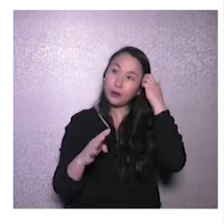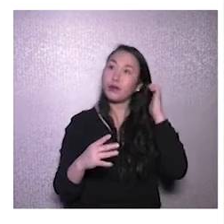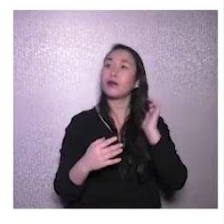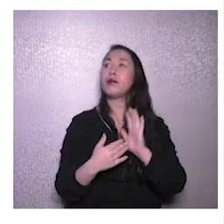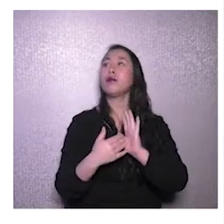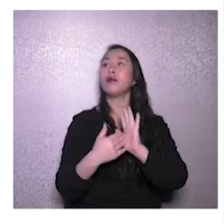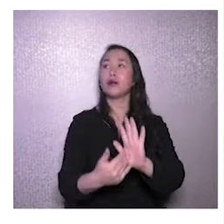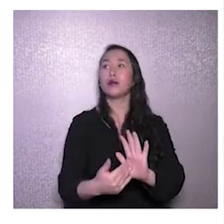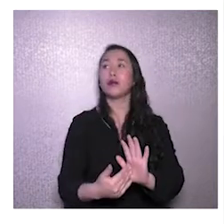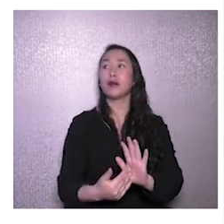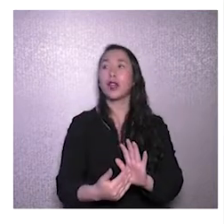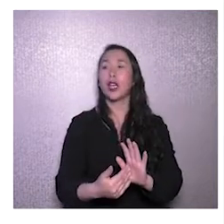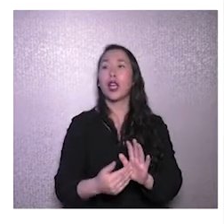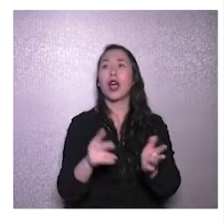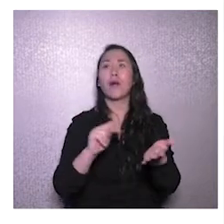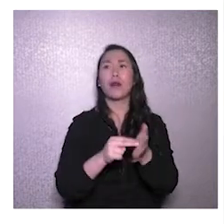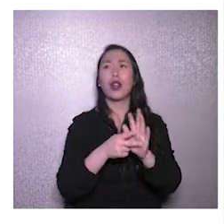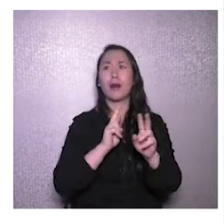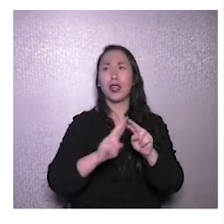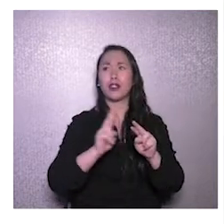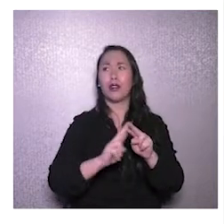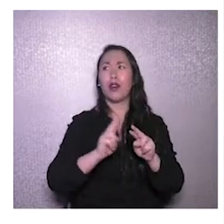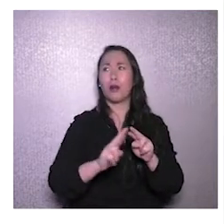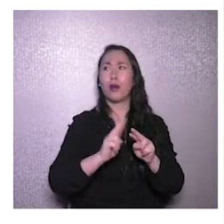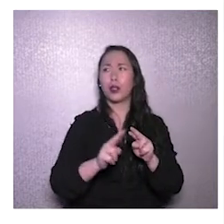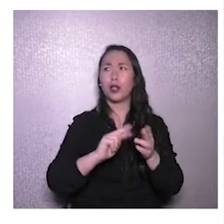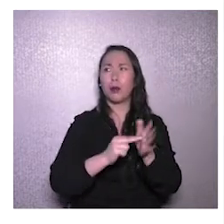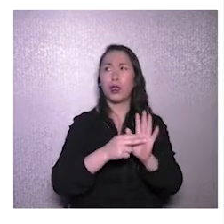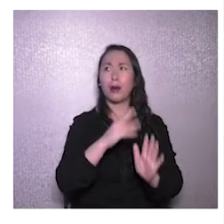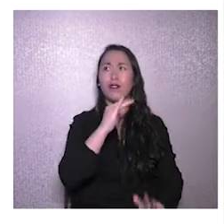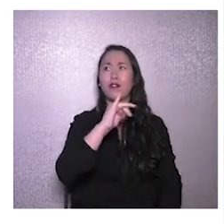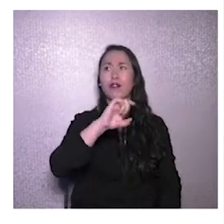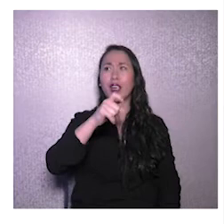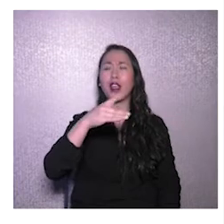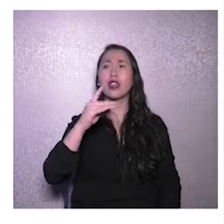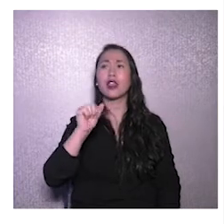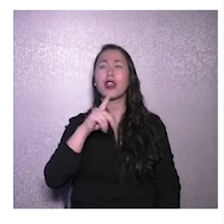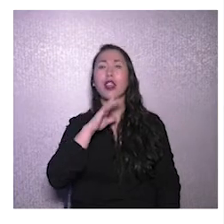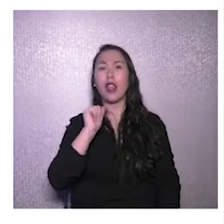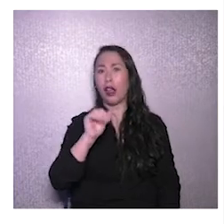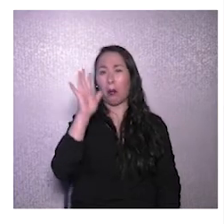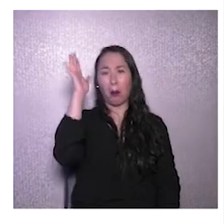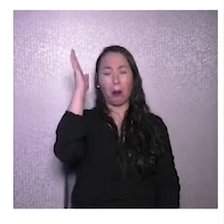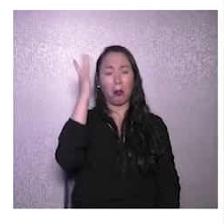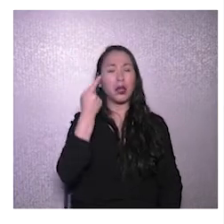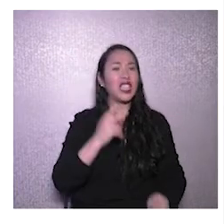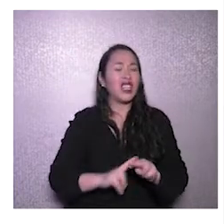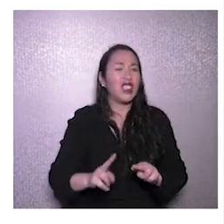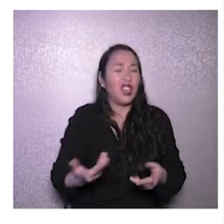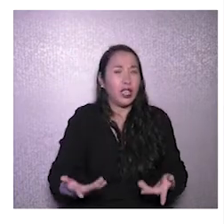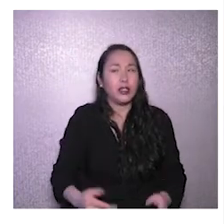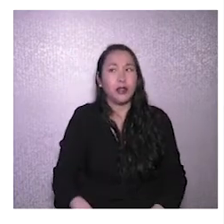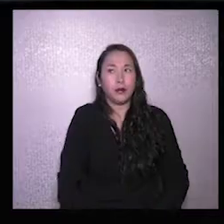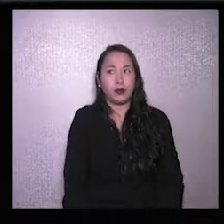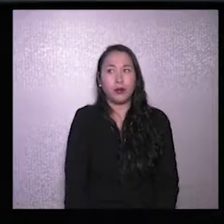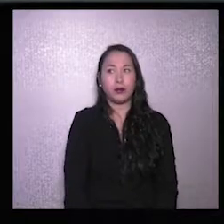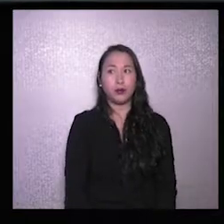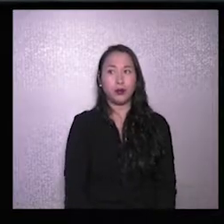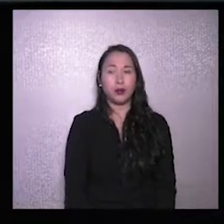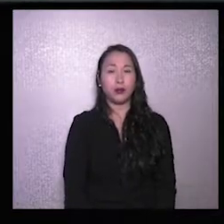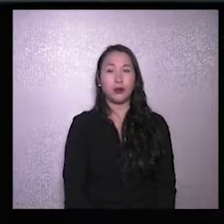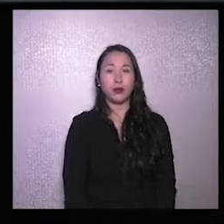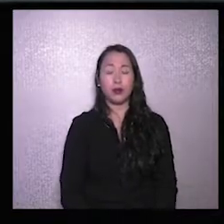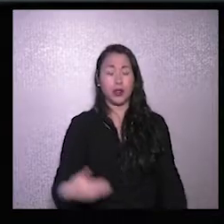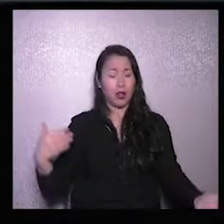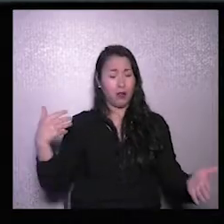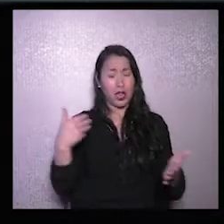esto, resolvamos este problema con el uso de este Big Data que nadie sabe qué hacer. Y al final de